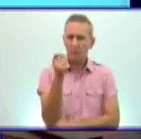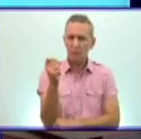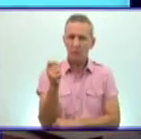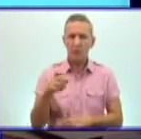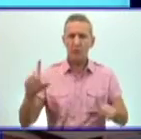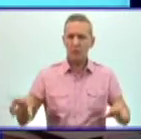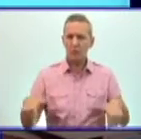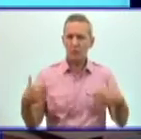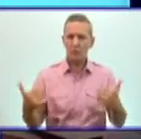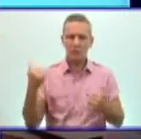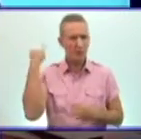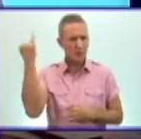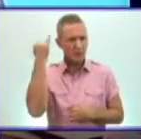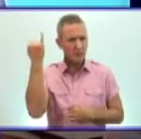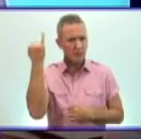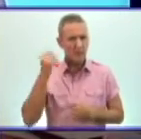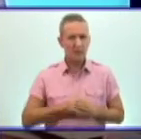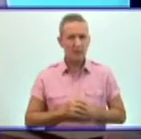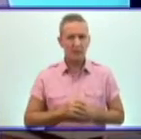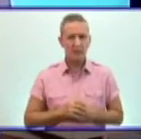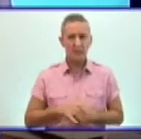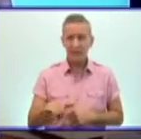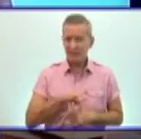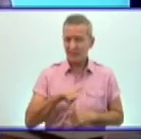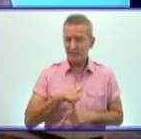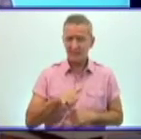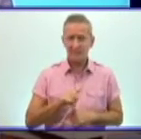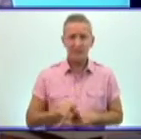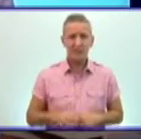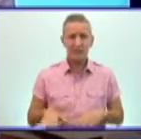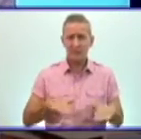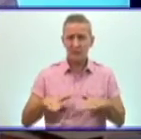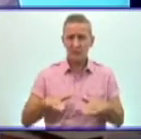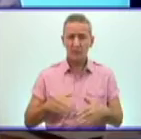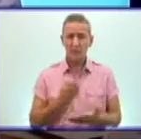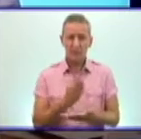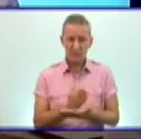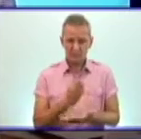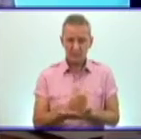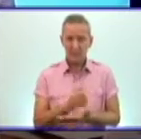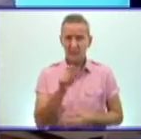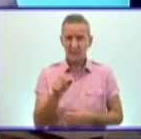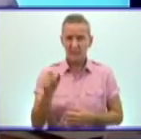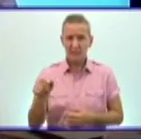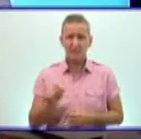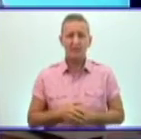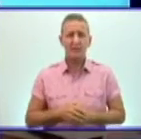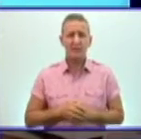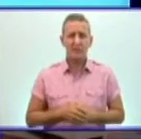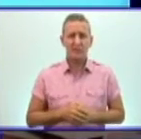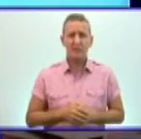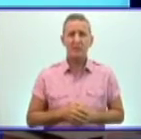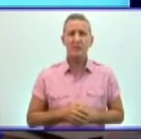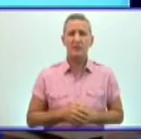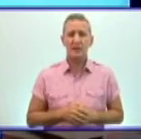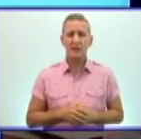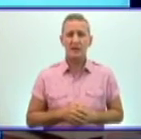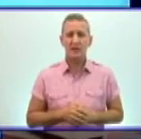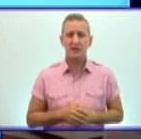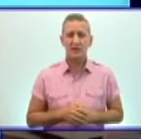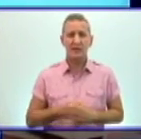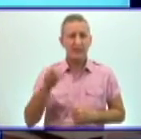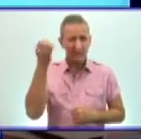cumplen misión internacionalista, en la misma medida en que el movimiento estudiantil se hace eco de las luchas en